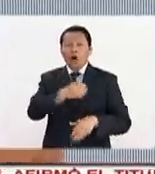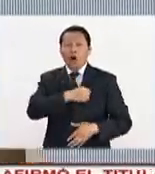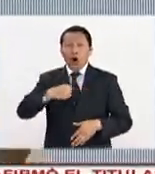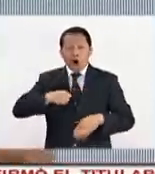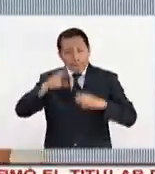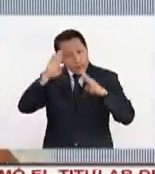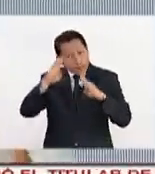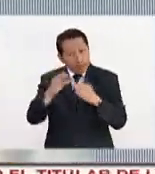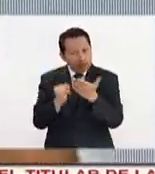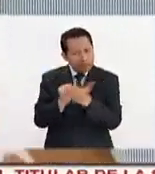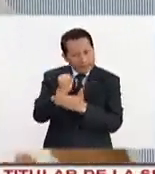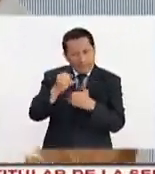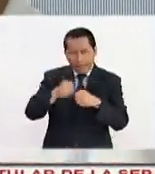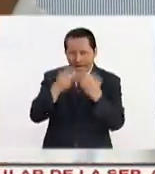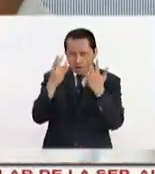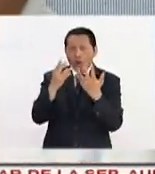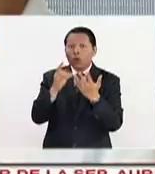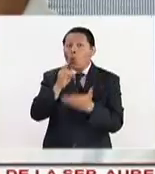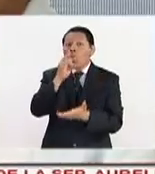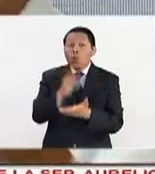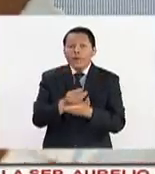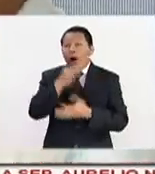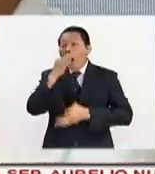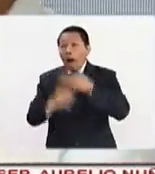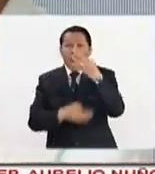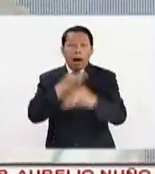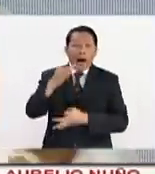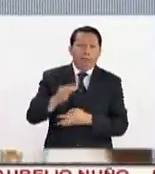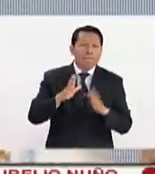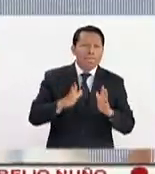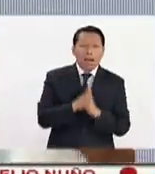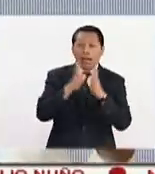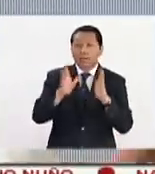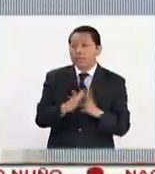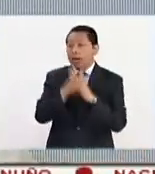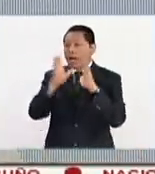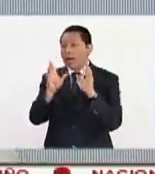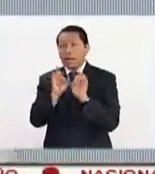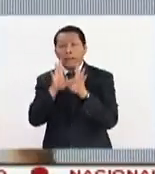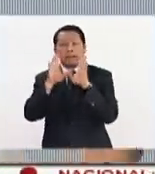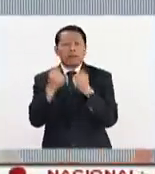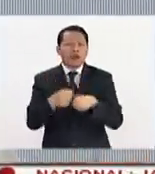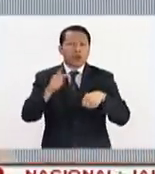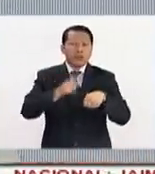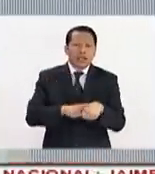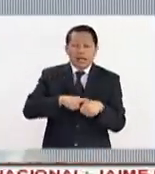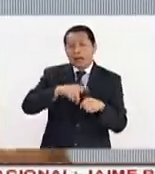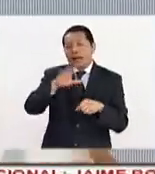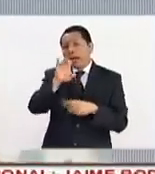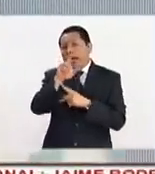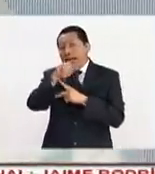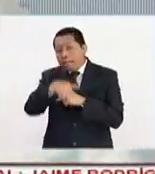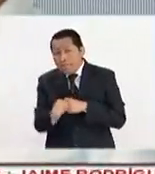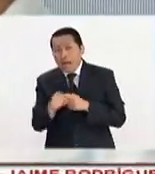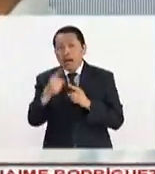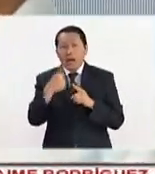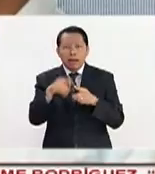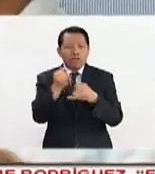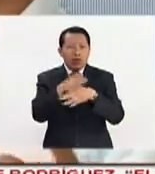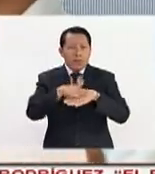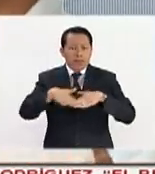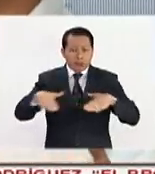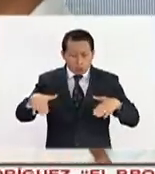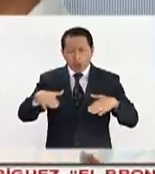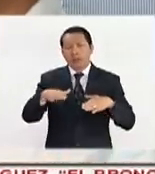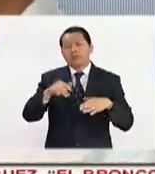compromiso decidido, claro, no solo de informar, de participar ante acontecimientos sociales, climáticos, de información